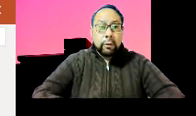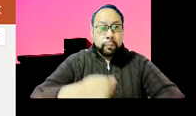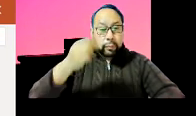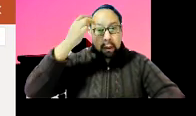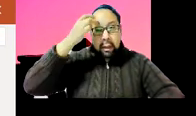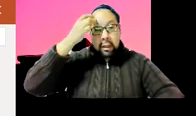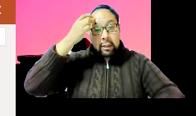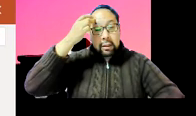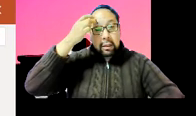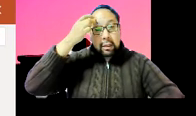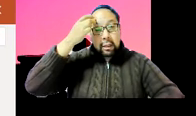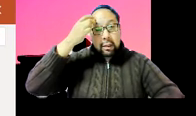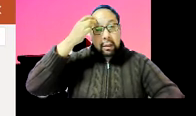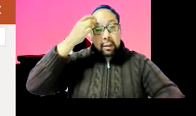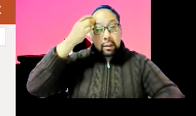Bueno,